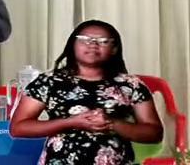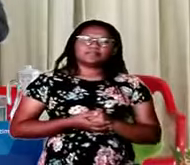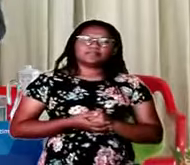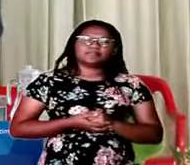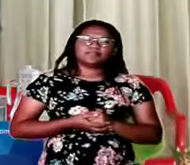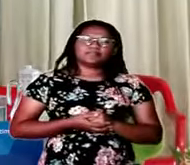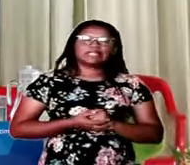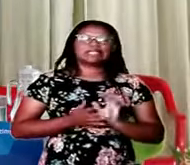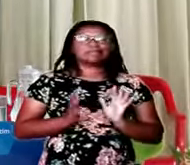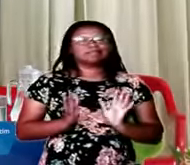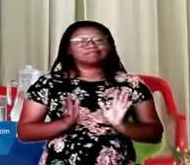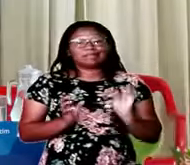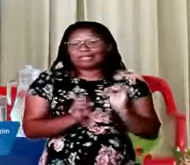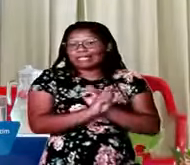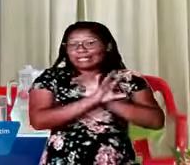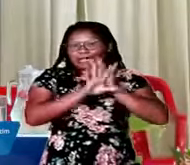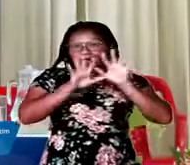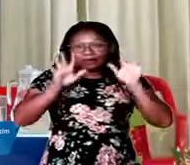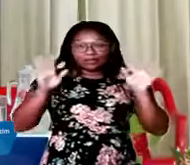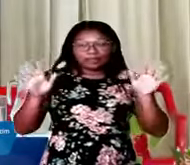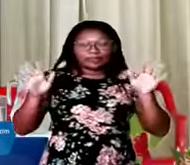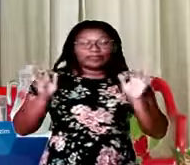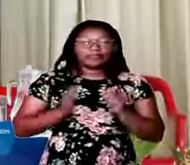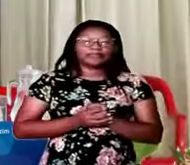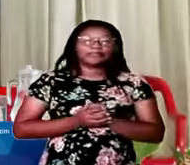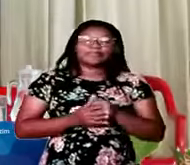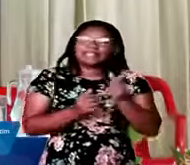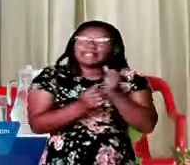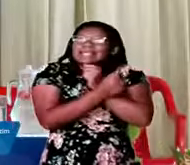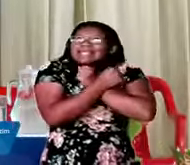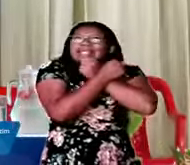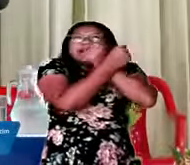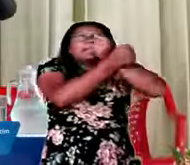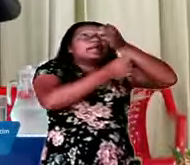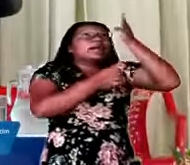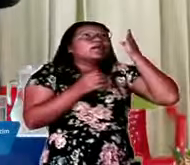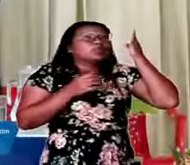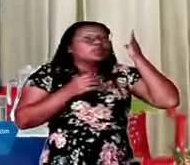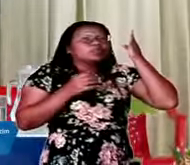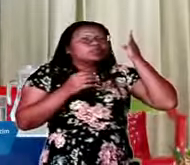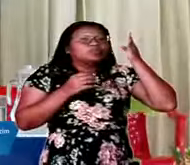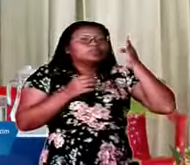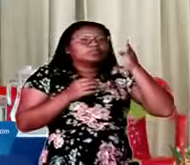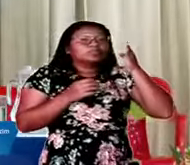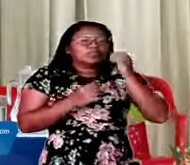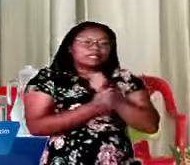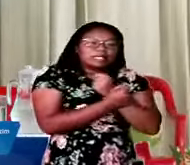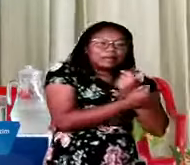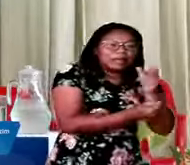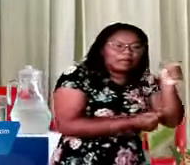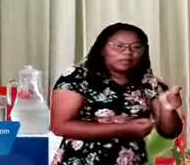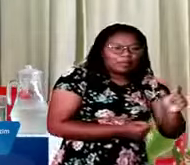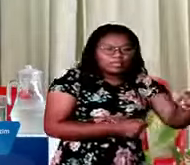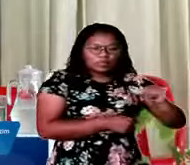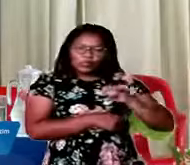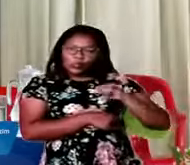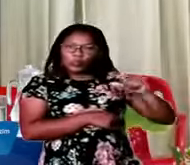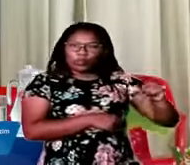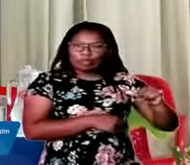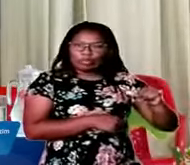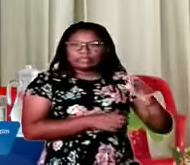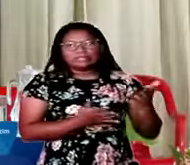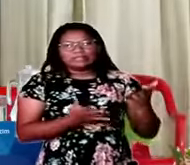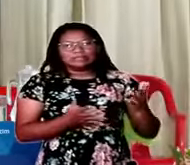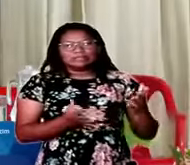Y ahí está claro. El amar a Dios sobre todas las cosas y amar al prójimo como a uno mismo es más que todos